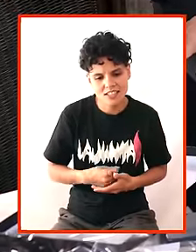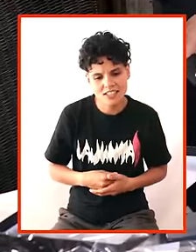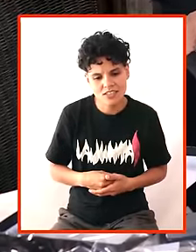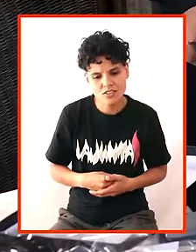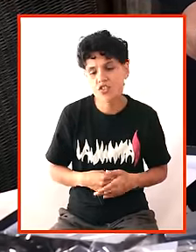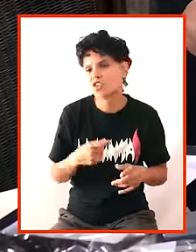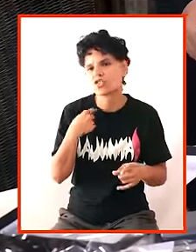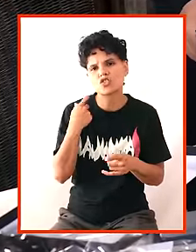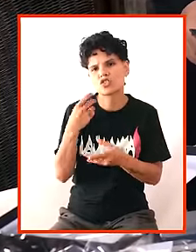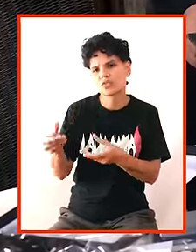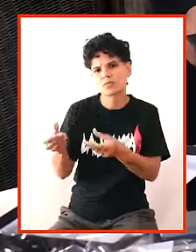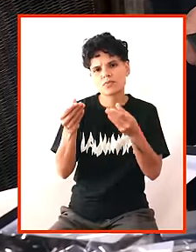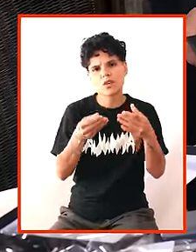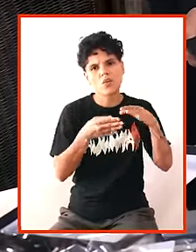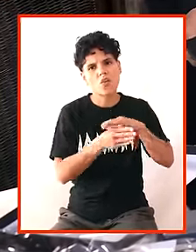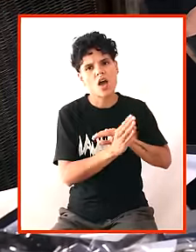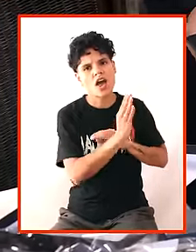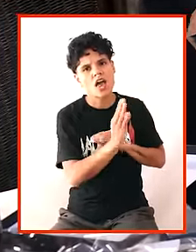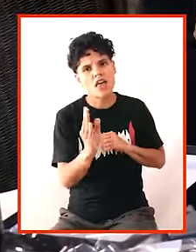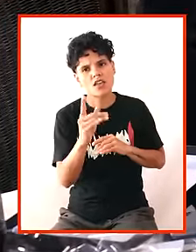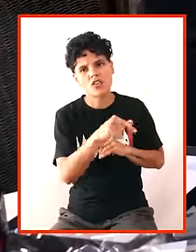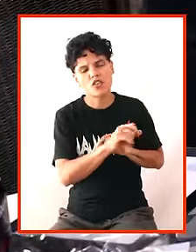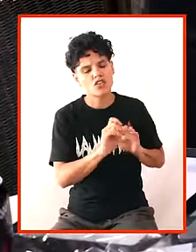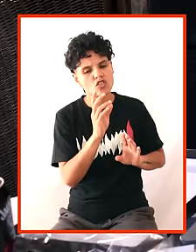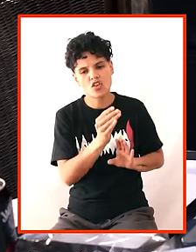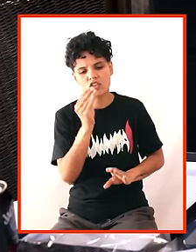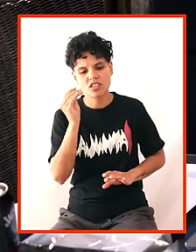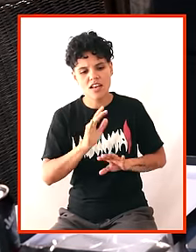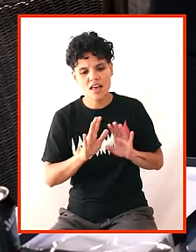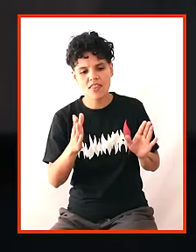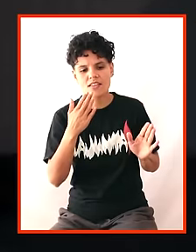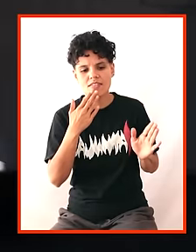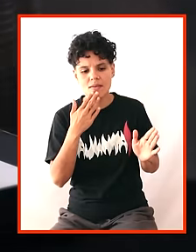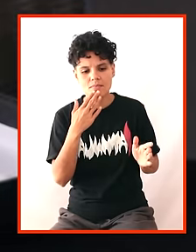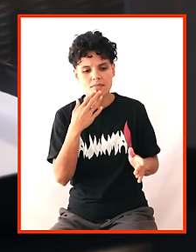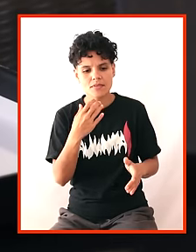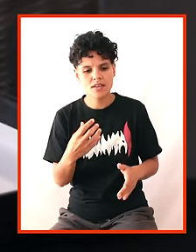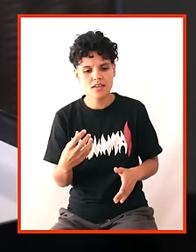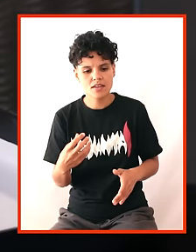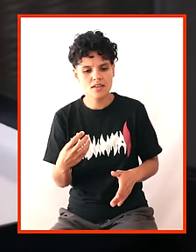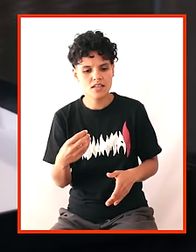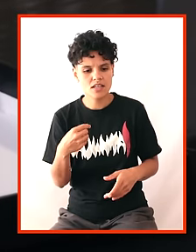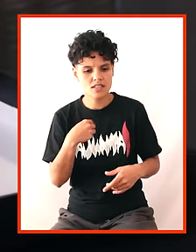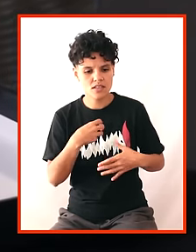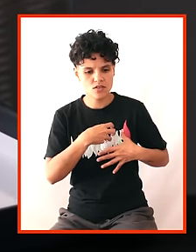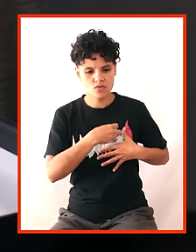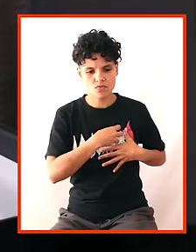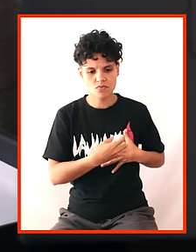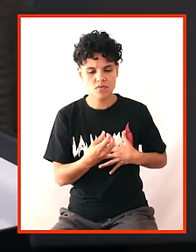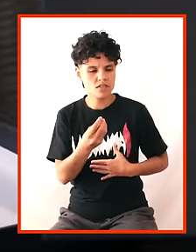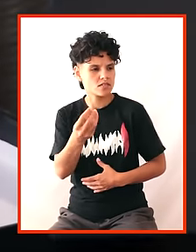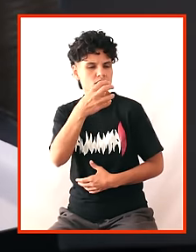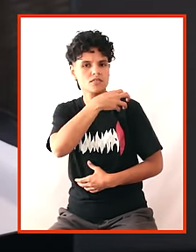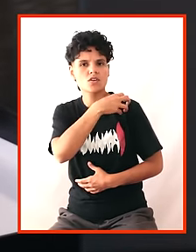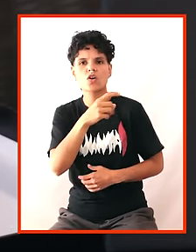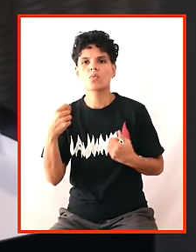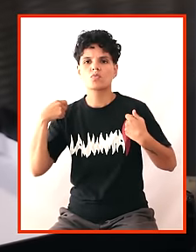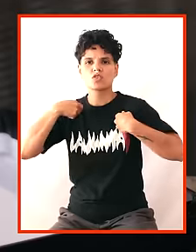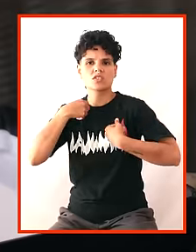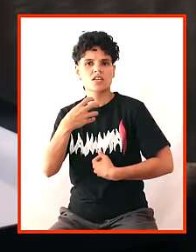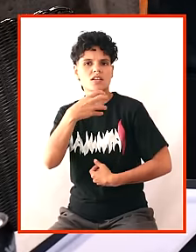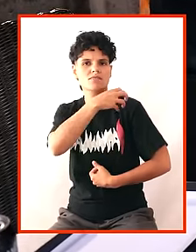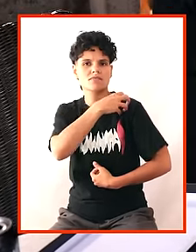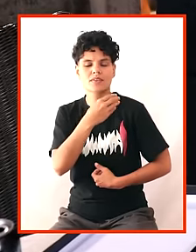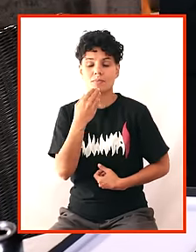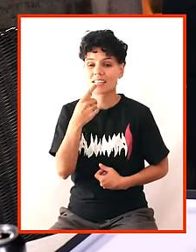compadre. Y aquí trae. Esto queda en mi living, no sale mal. Y aquí trae, mire, un parche conmemorativo para que se lo ponga aquí. Bueno, su mejor mochito. Y hacer